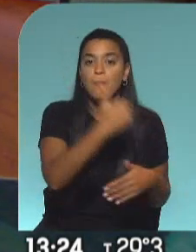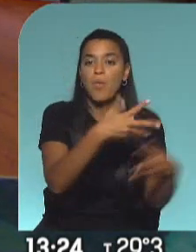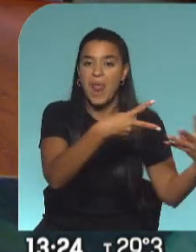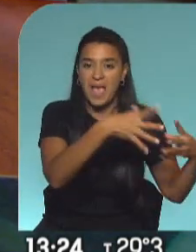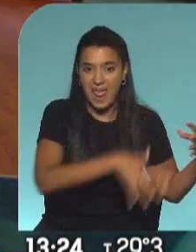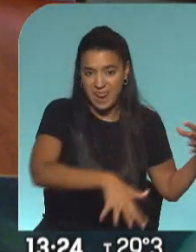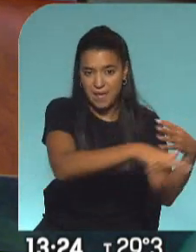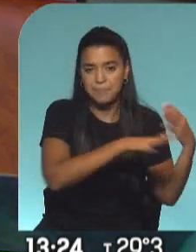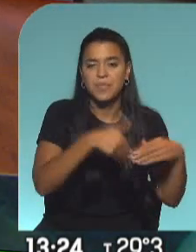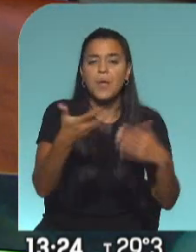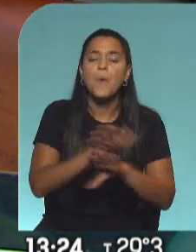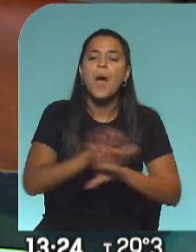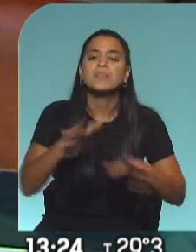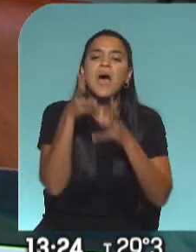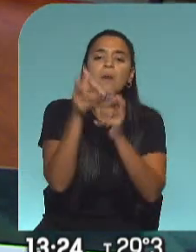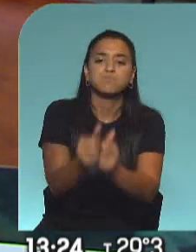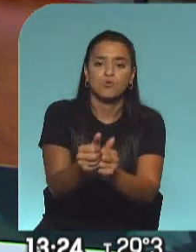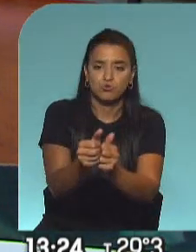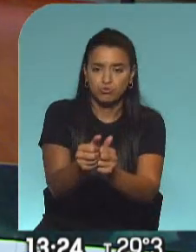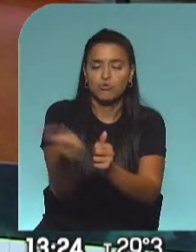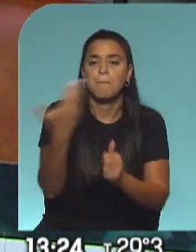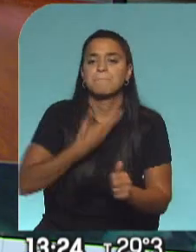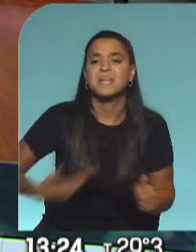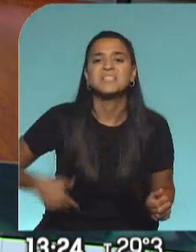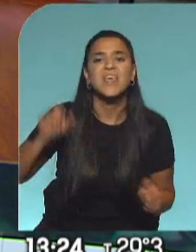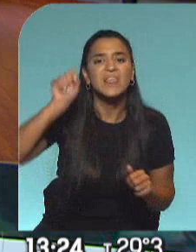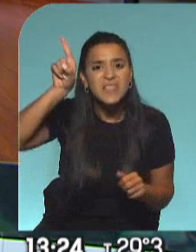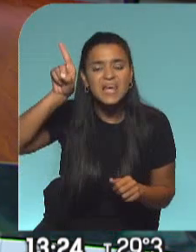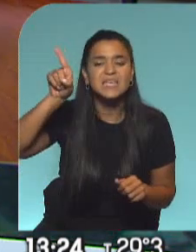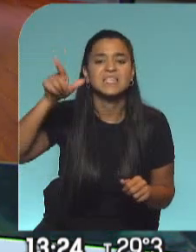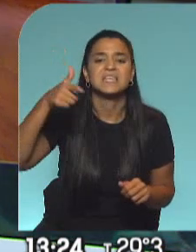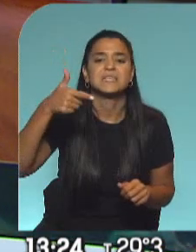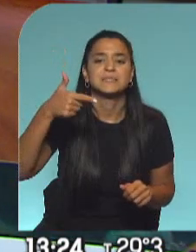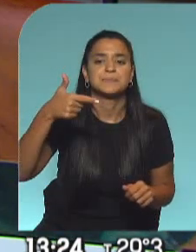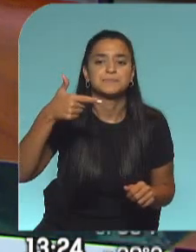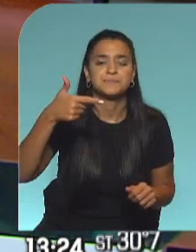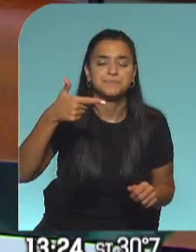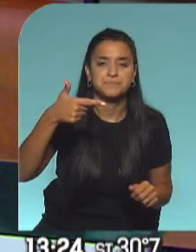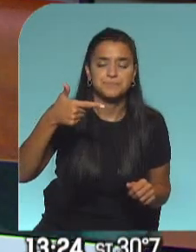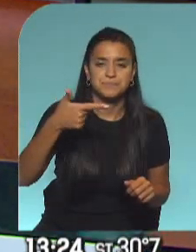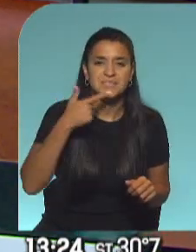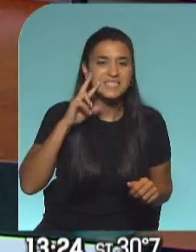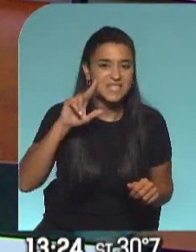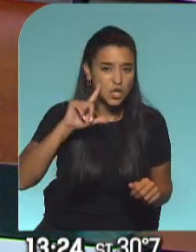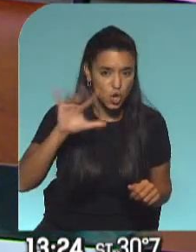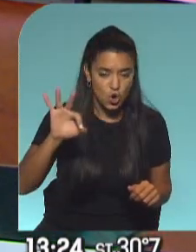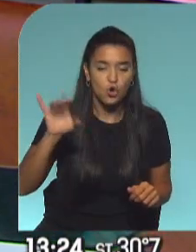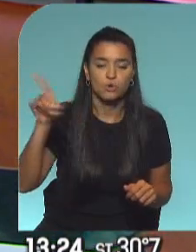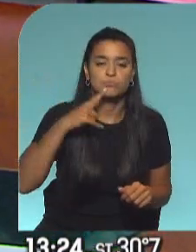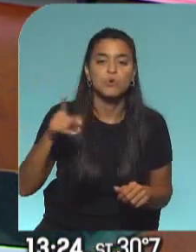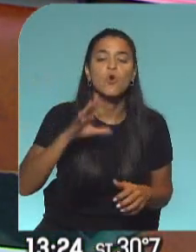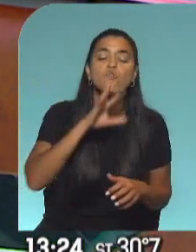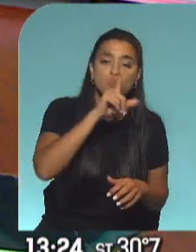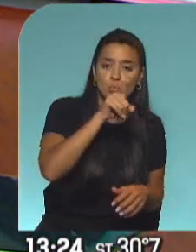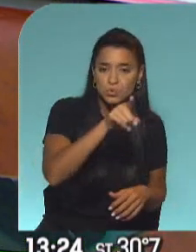zona, y cese del apoyo por parte de Rusia a Bashar al-Assad en Siria. Rusia tuvo,